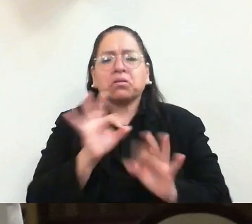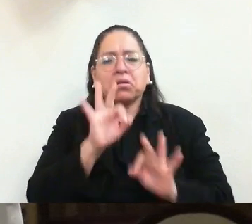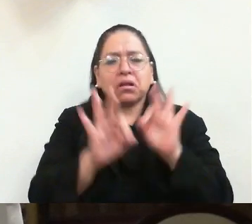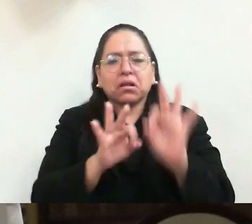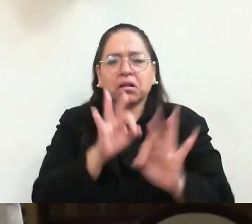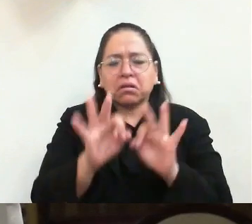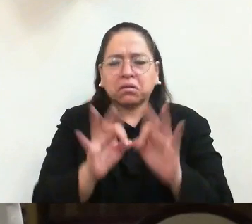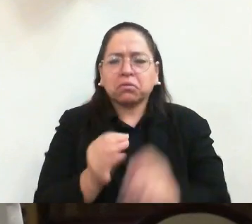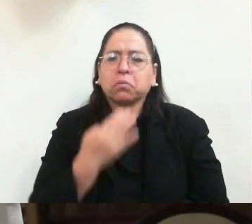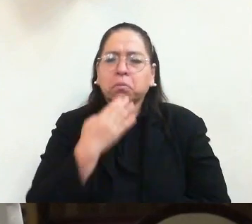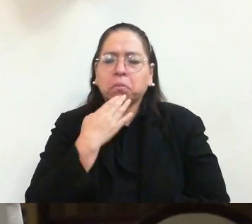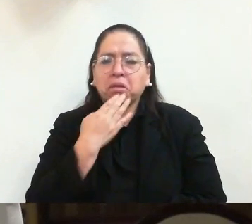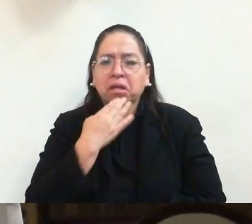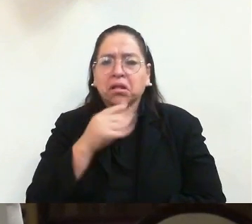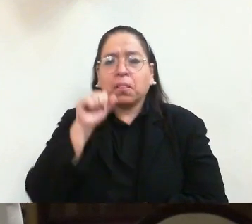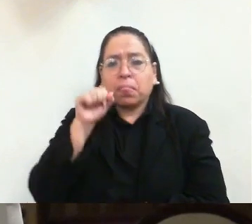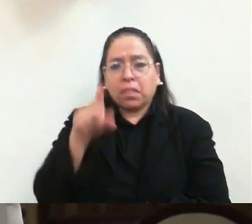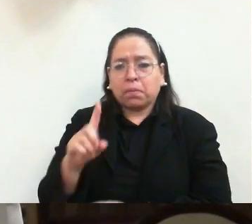prostituta